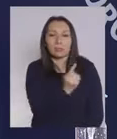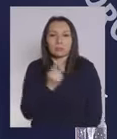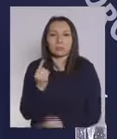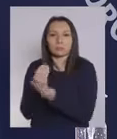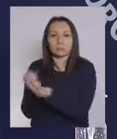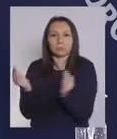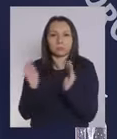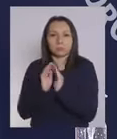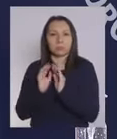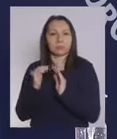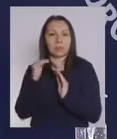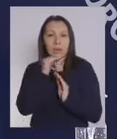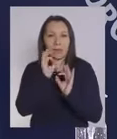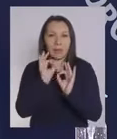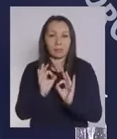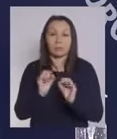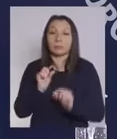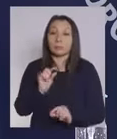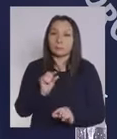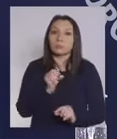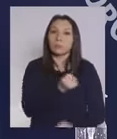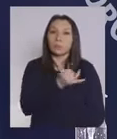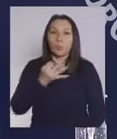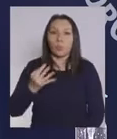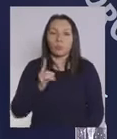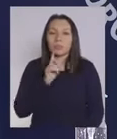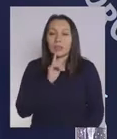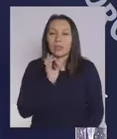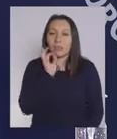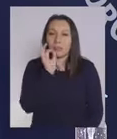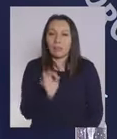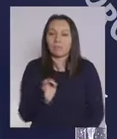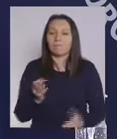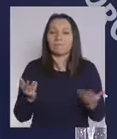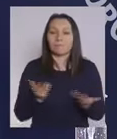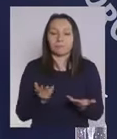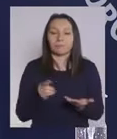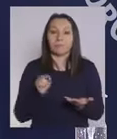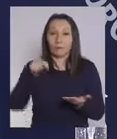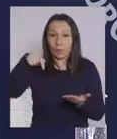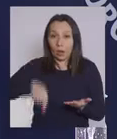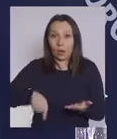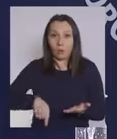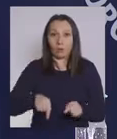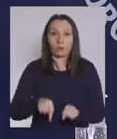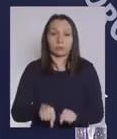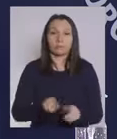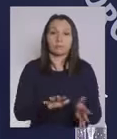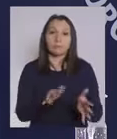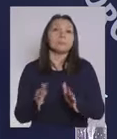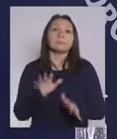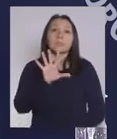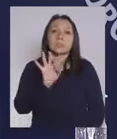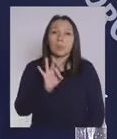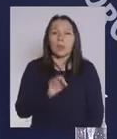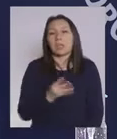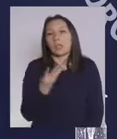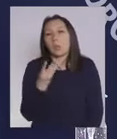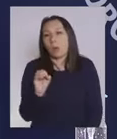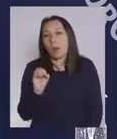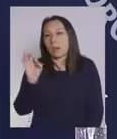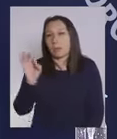oportunamente. Aquí un poco con respecto a las cifras, tenemos que decir que Hoy día prácticamente un 50,